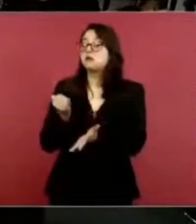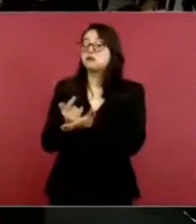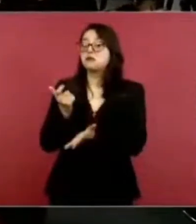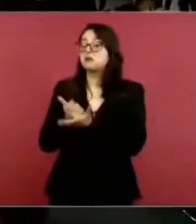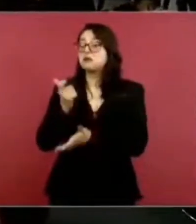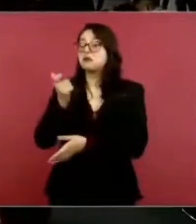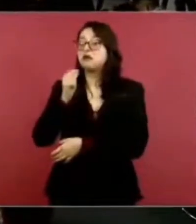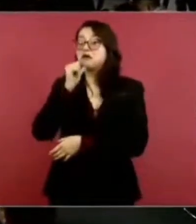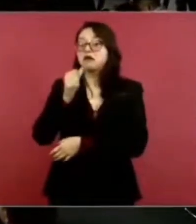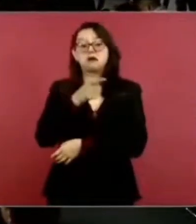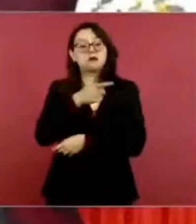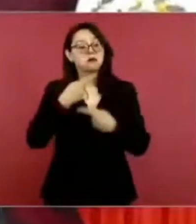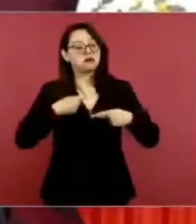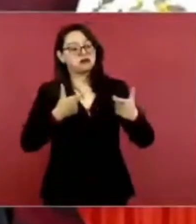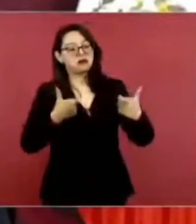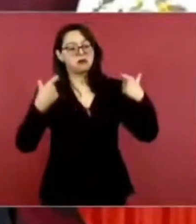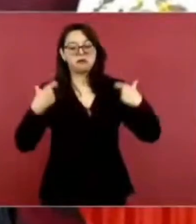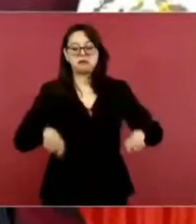Miguel Hidalgo,